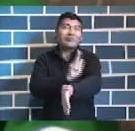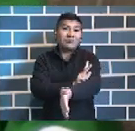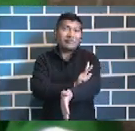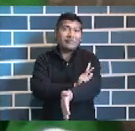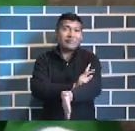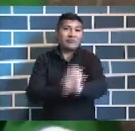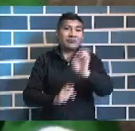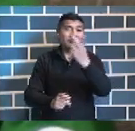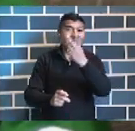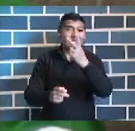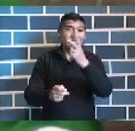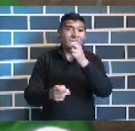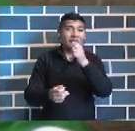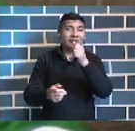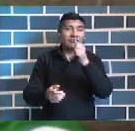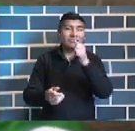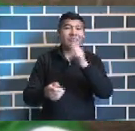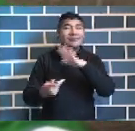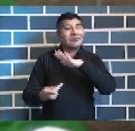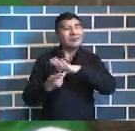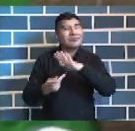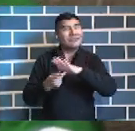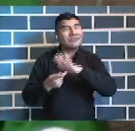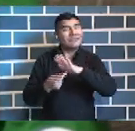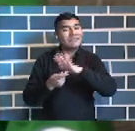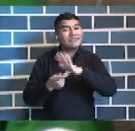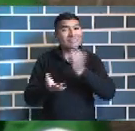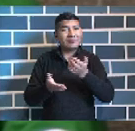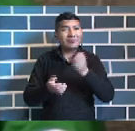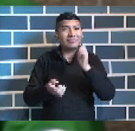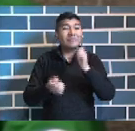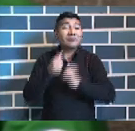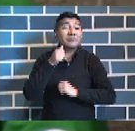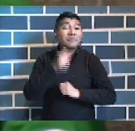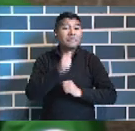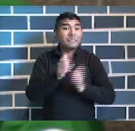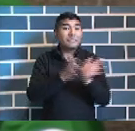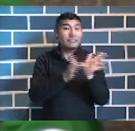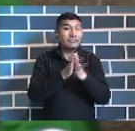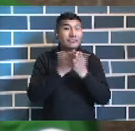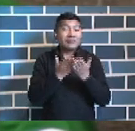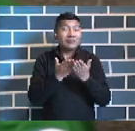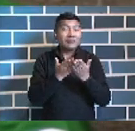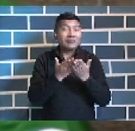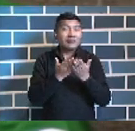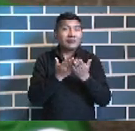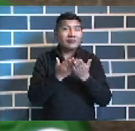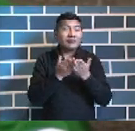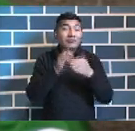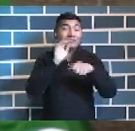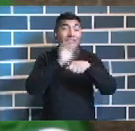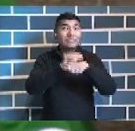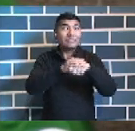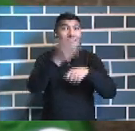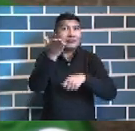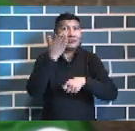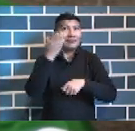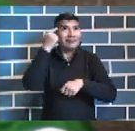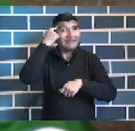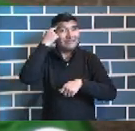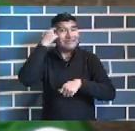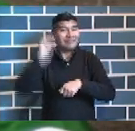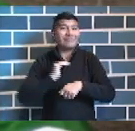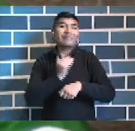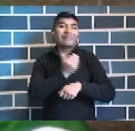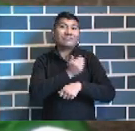segunda del apóstol San Pablo a los Colosenses y el mismo Evangelio nos advierten en